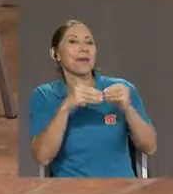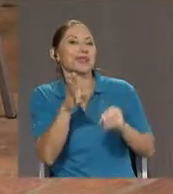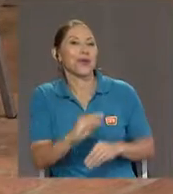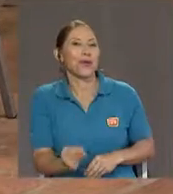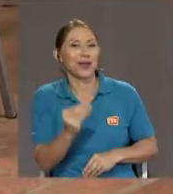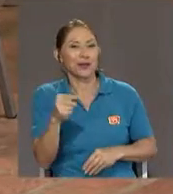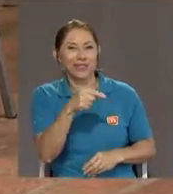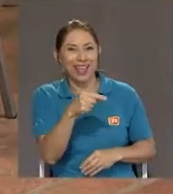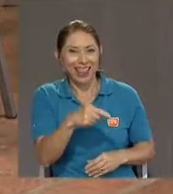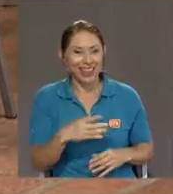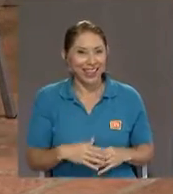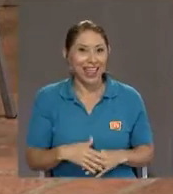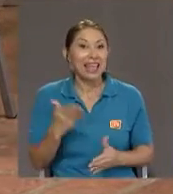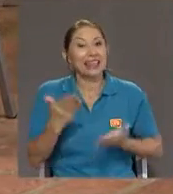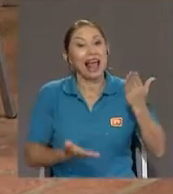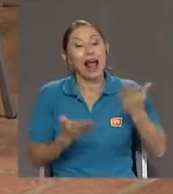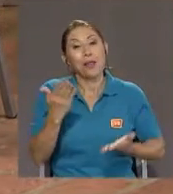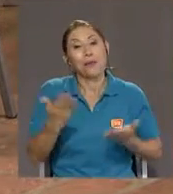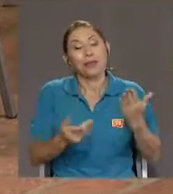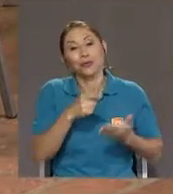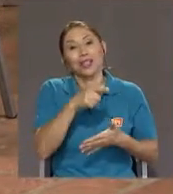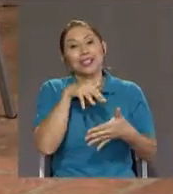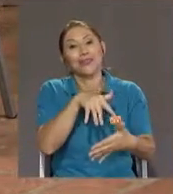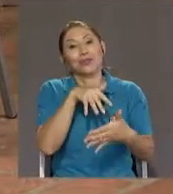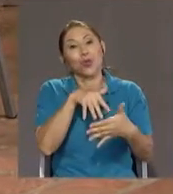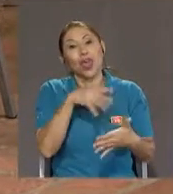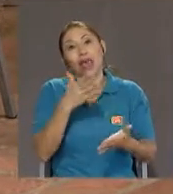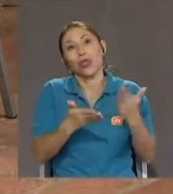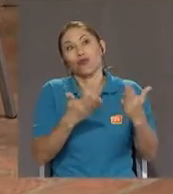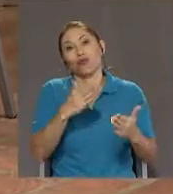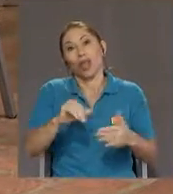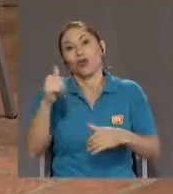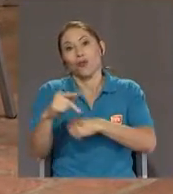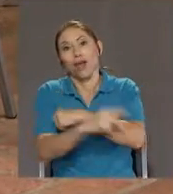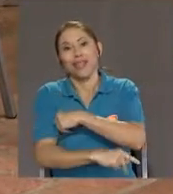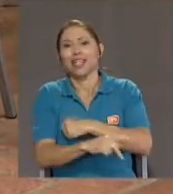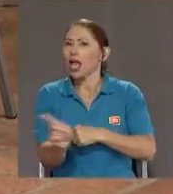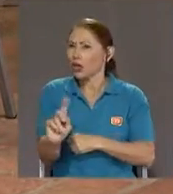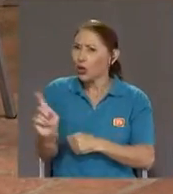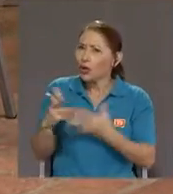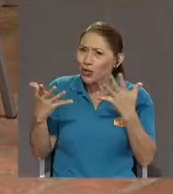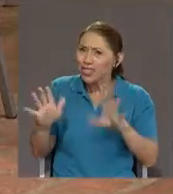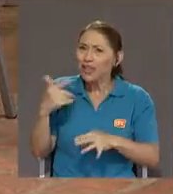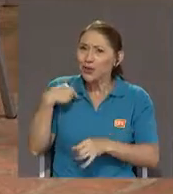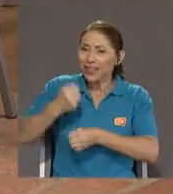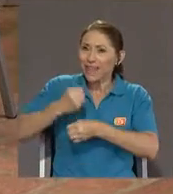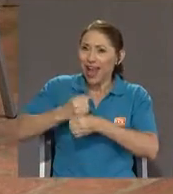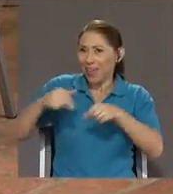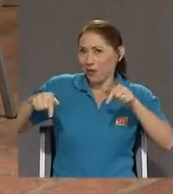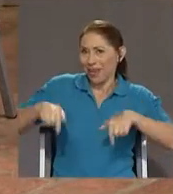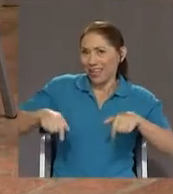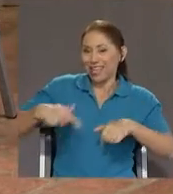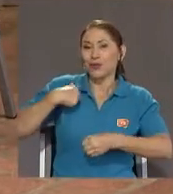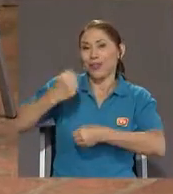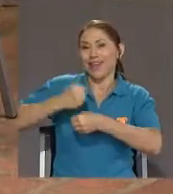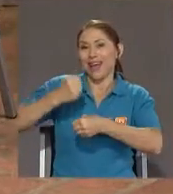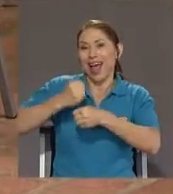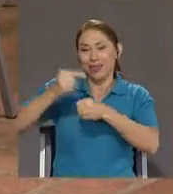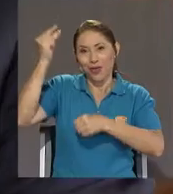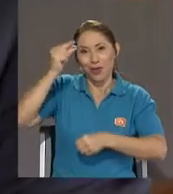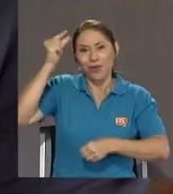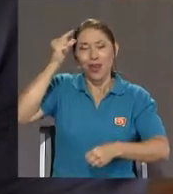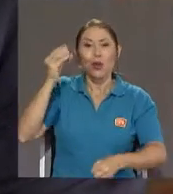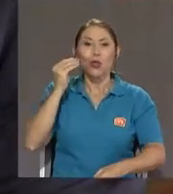usted. Tal vez estaba estudiando fuera del país. No, ya estaba trabajando aquí. Okay. Estaba trabajando precisamente en el gobierno de don